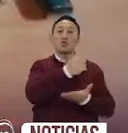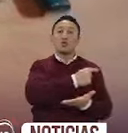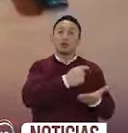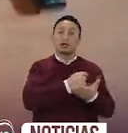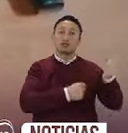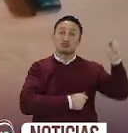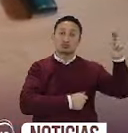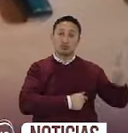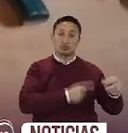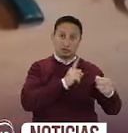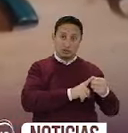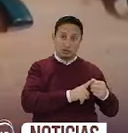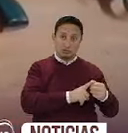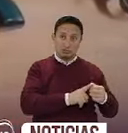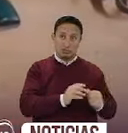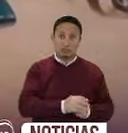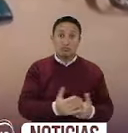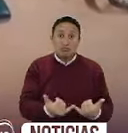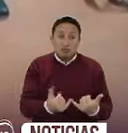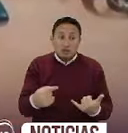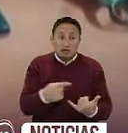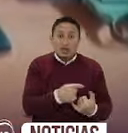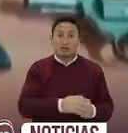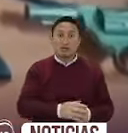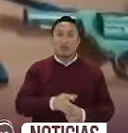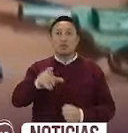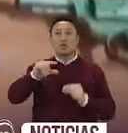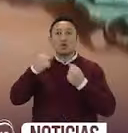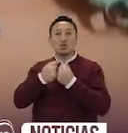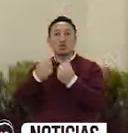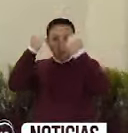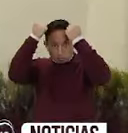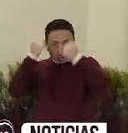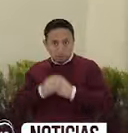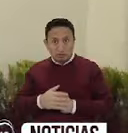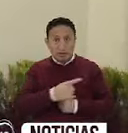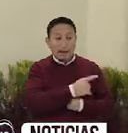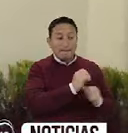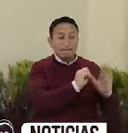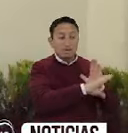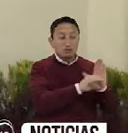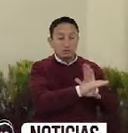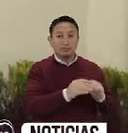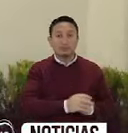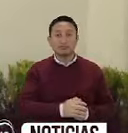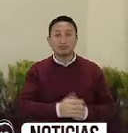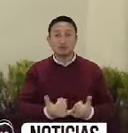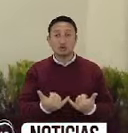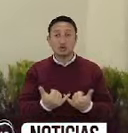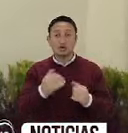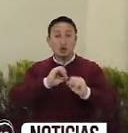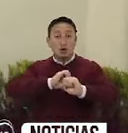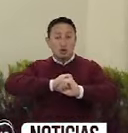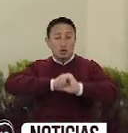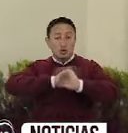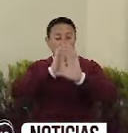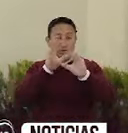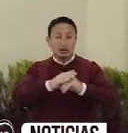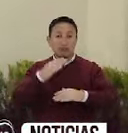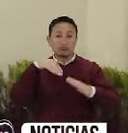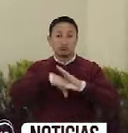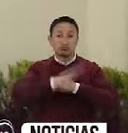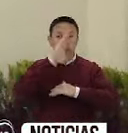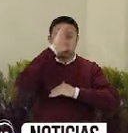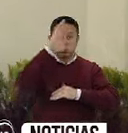el sur de Quito, que se había convertido en una bodega de los grupos delictivos. En horas de la madrugada del día de hoy hizo un importante